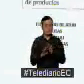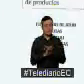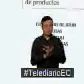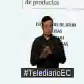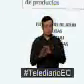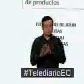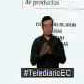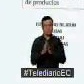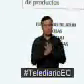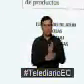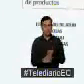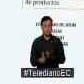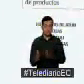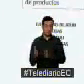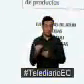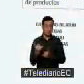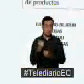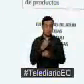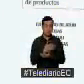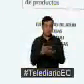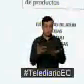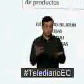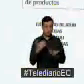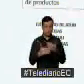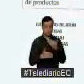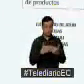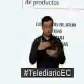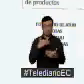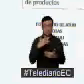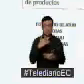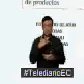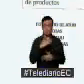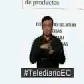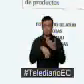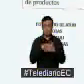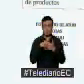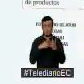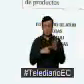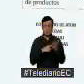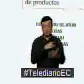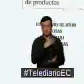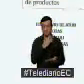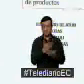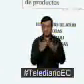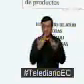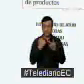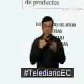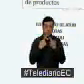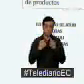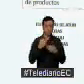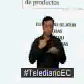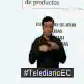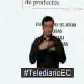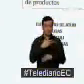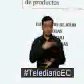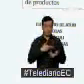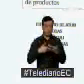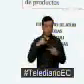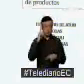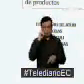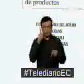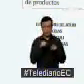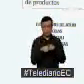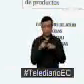en estos meses que tenemos ahora. Y como proceso intermedio en todo esto, mientras se realiza una negociación y entra en vigencia un